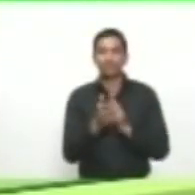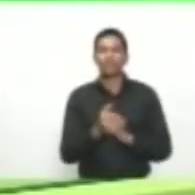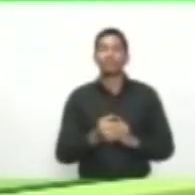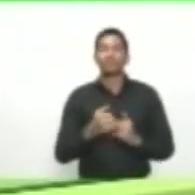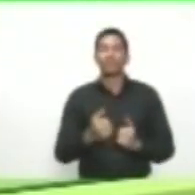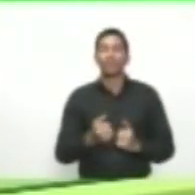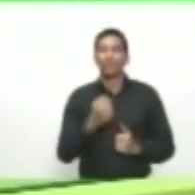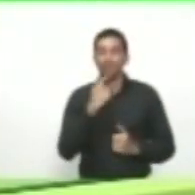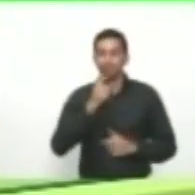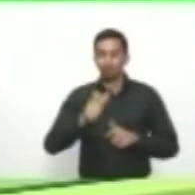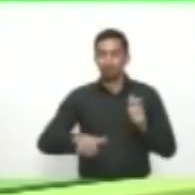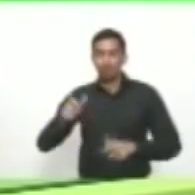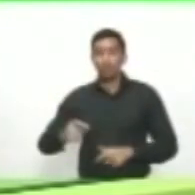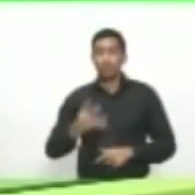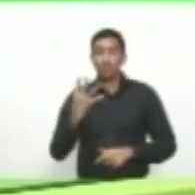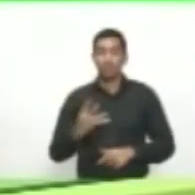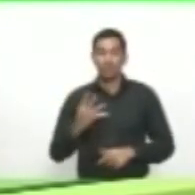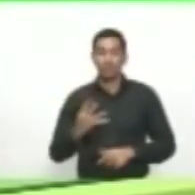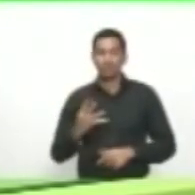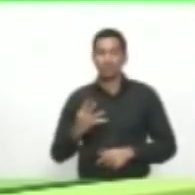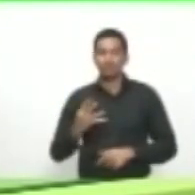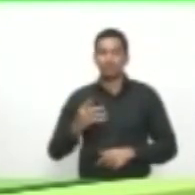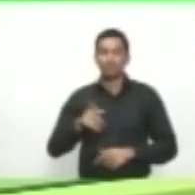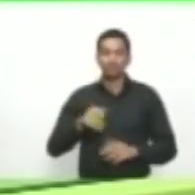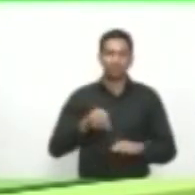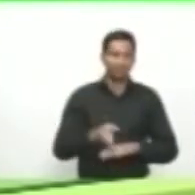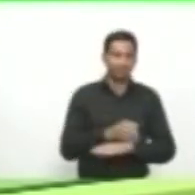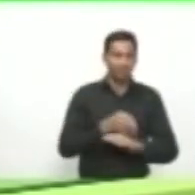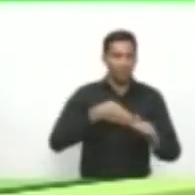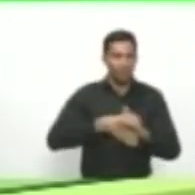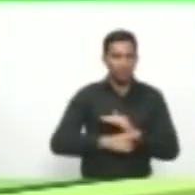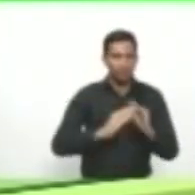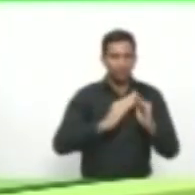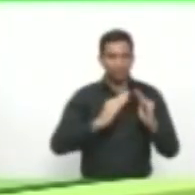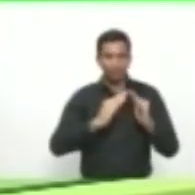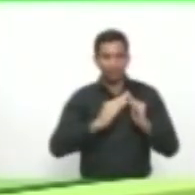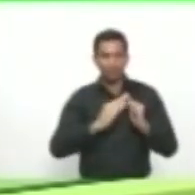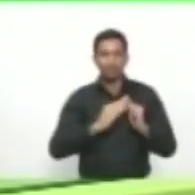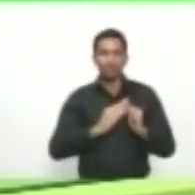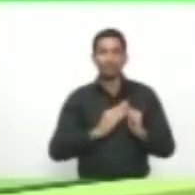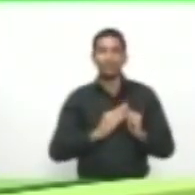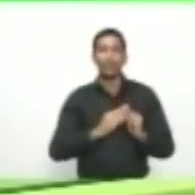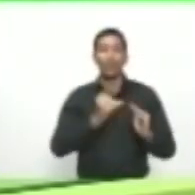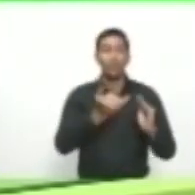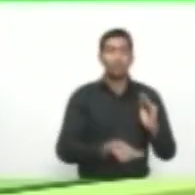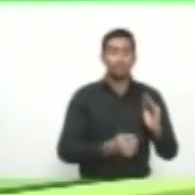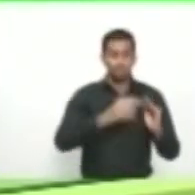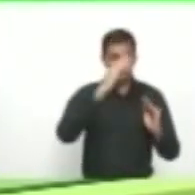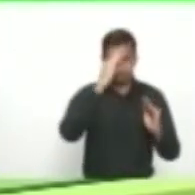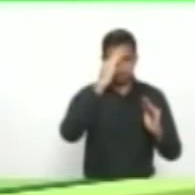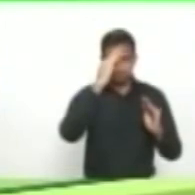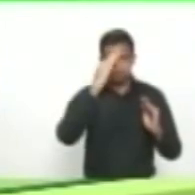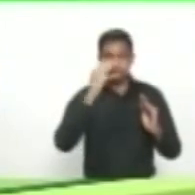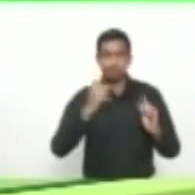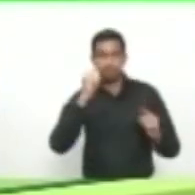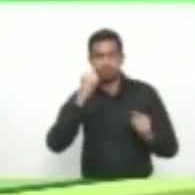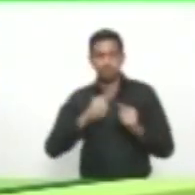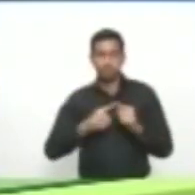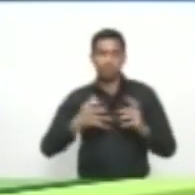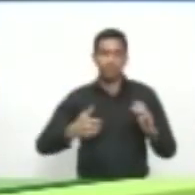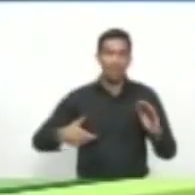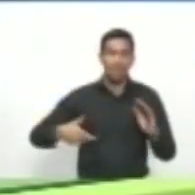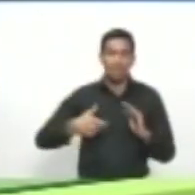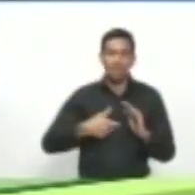hombres armados fueron sorprendidos en el interior de una vivienda donde reside un policía contra quien intentaban atentar. Esta